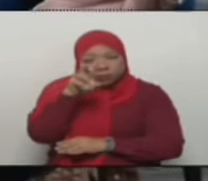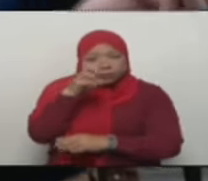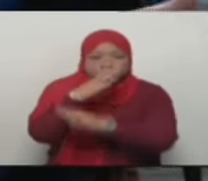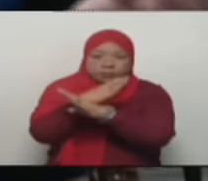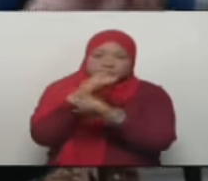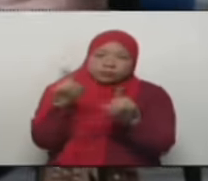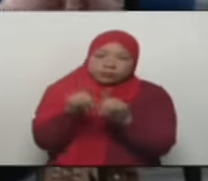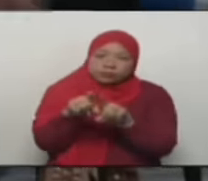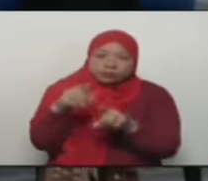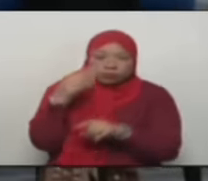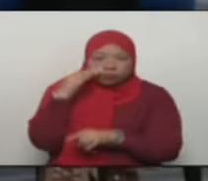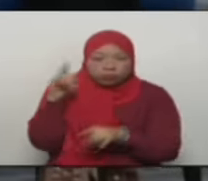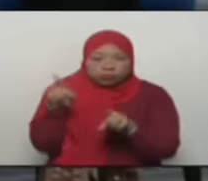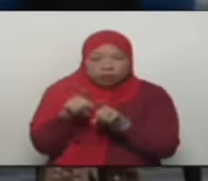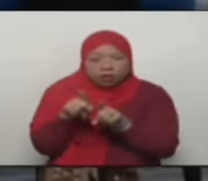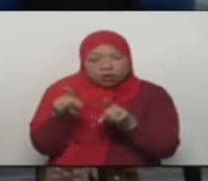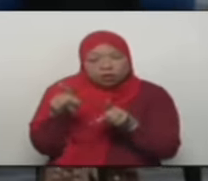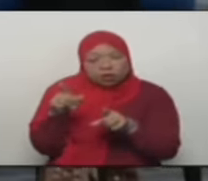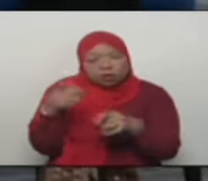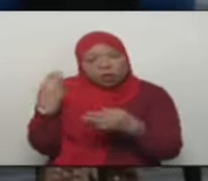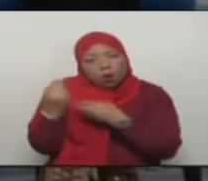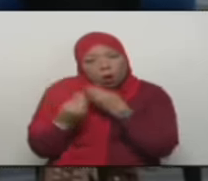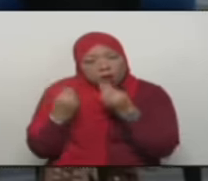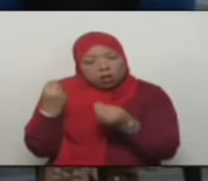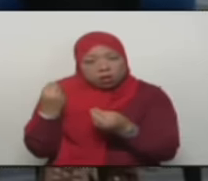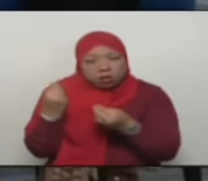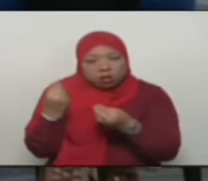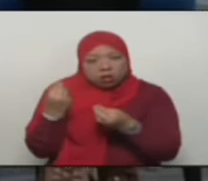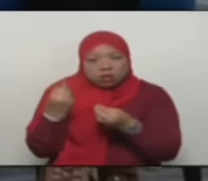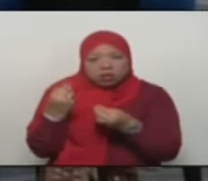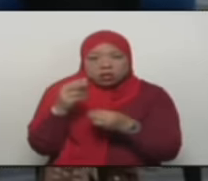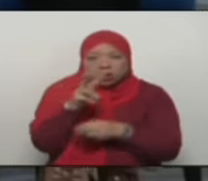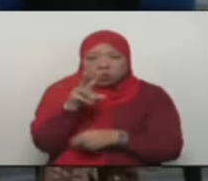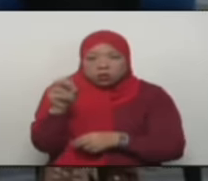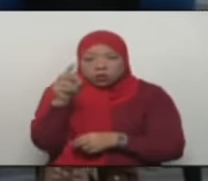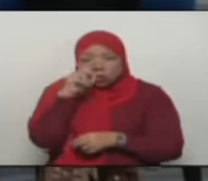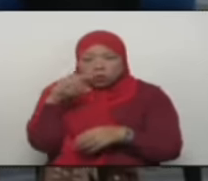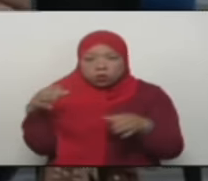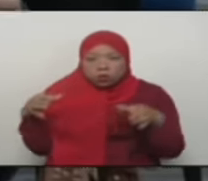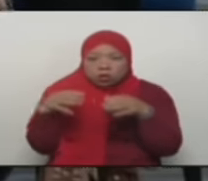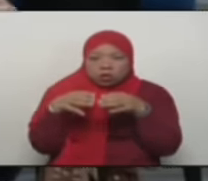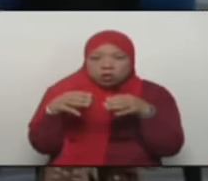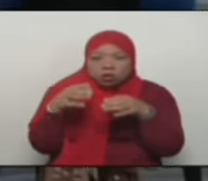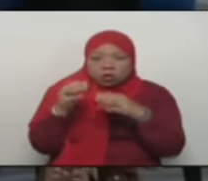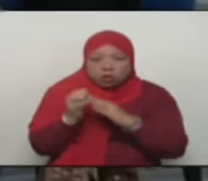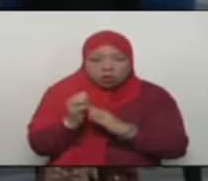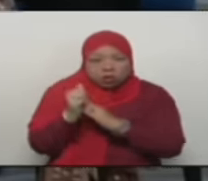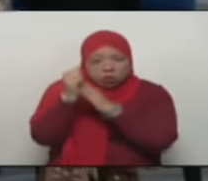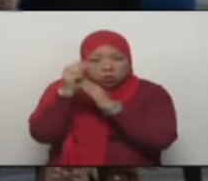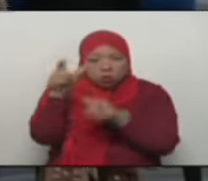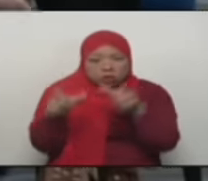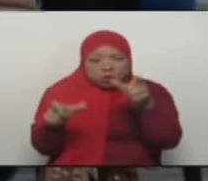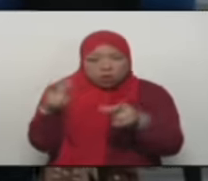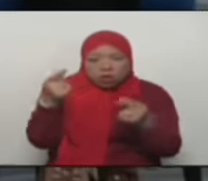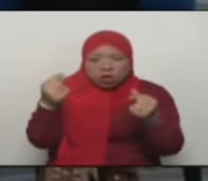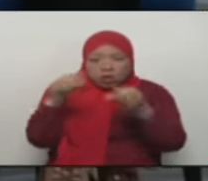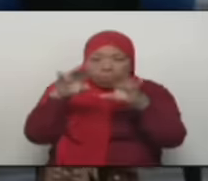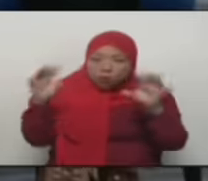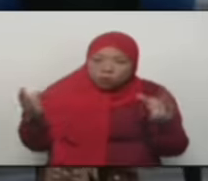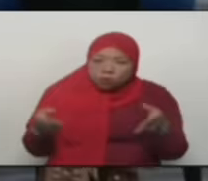misma imagen, la misma metáfora de cómo temprano en los años 30 se reunieron los dueños de la economía del